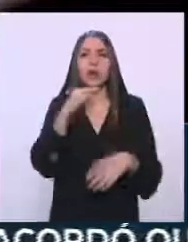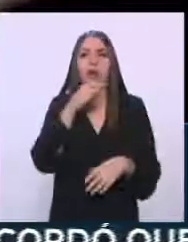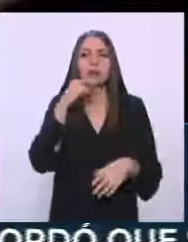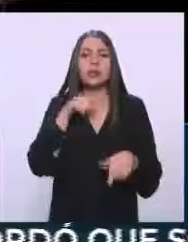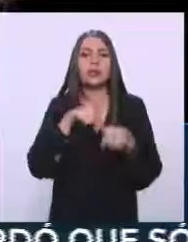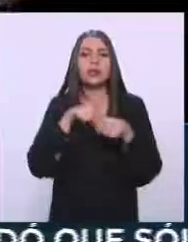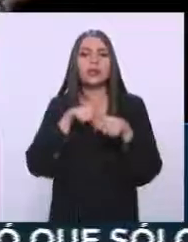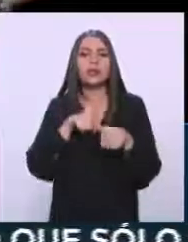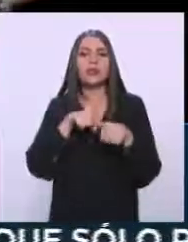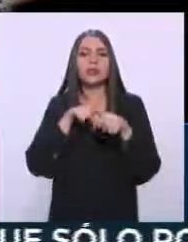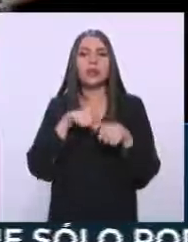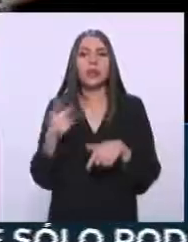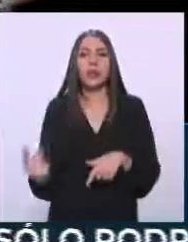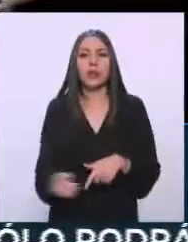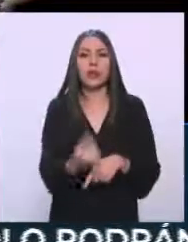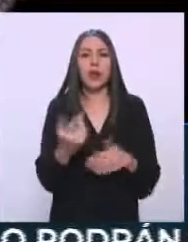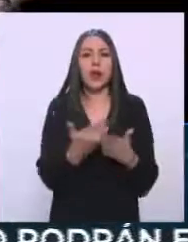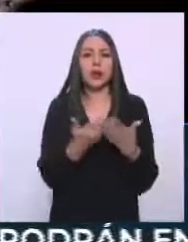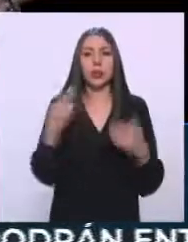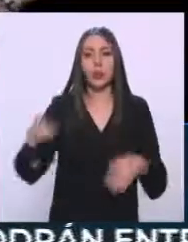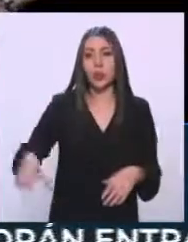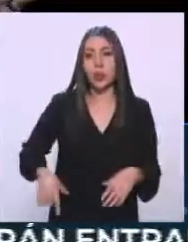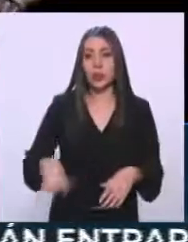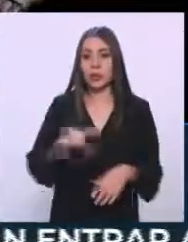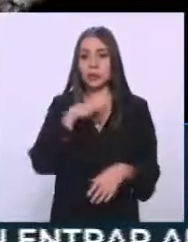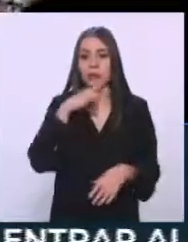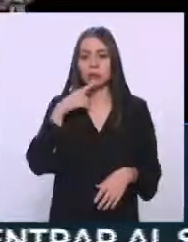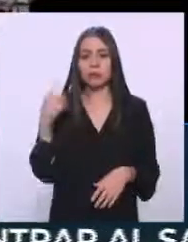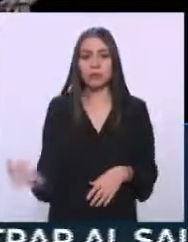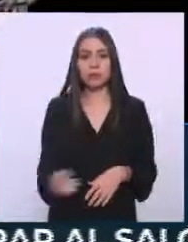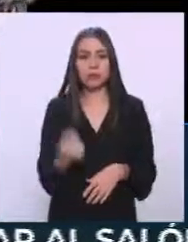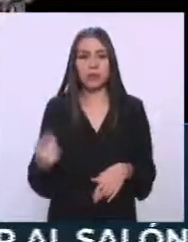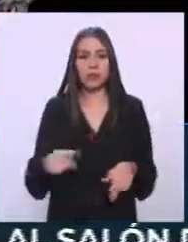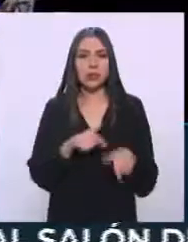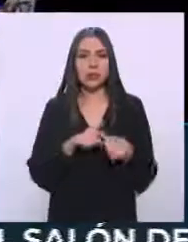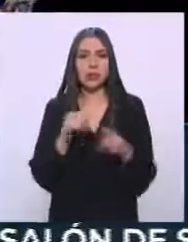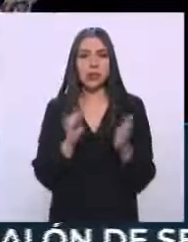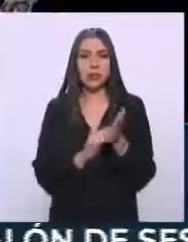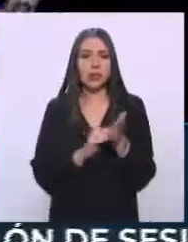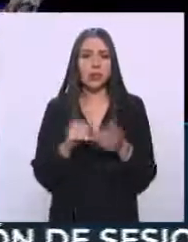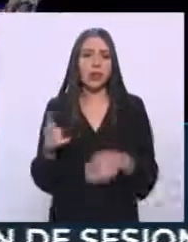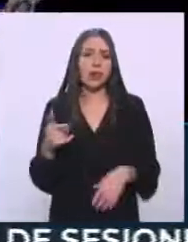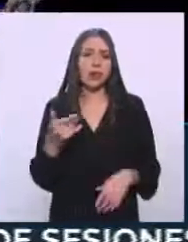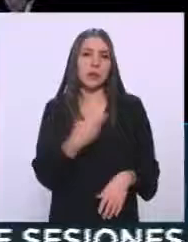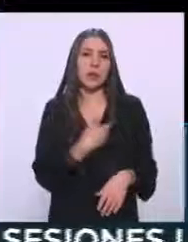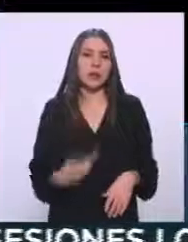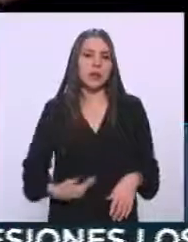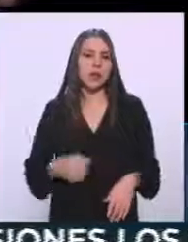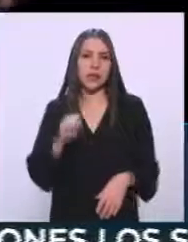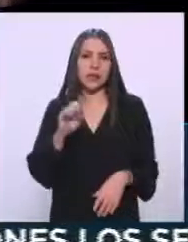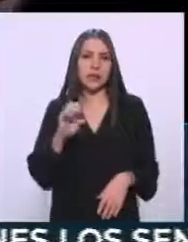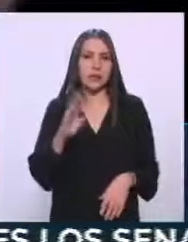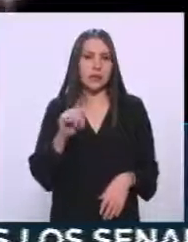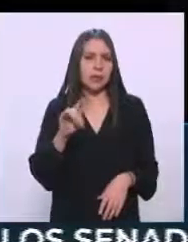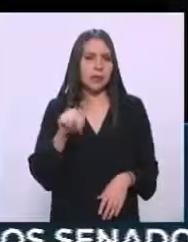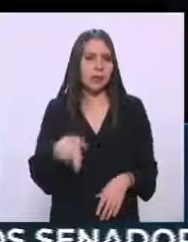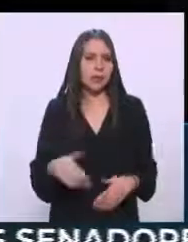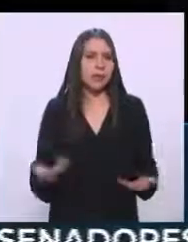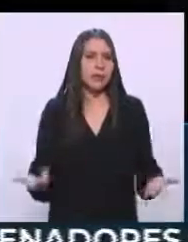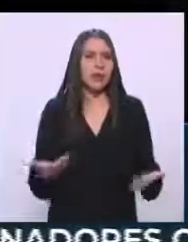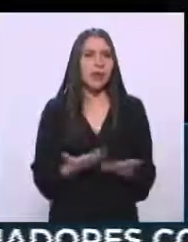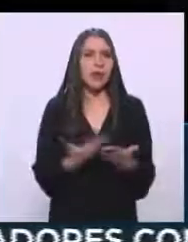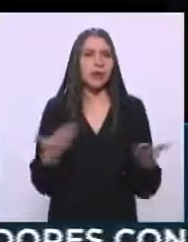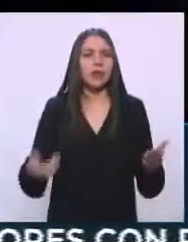es representante el gobierno ahora en funciones, el de Sebastián Piñera. Entonces, ¿hacia dónde